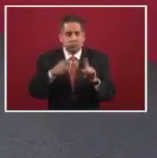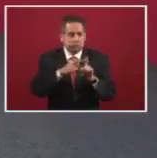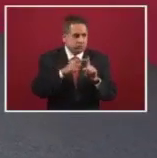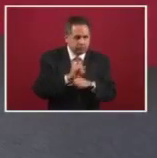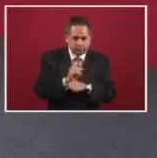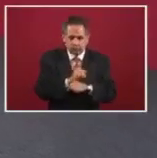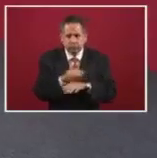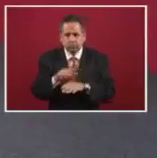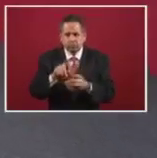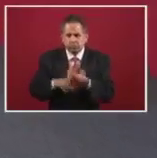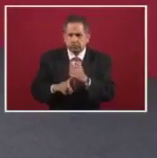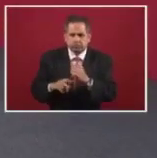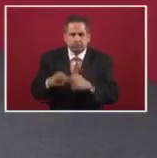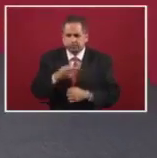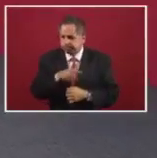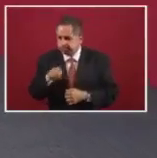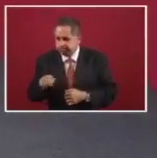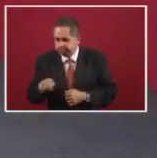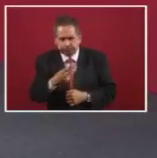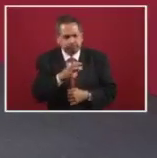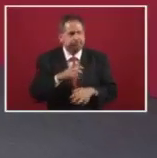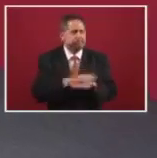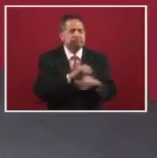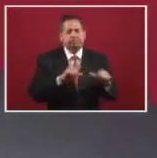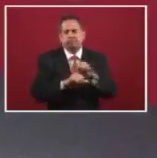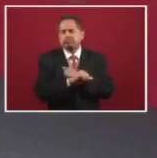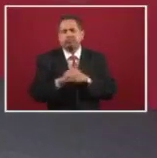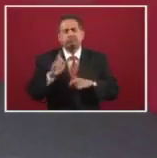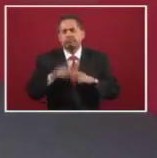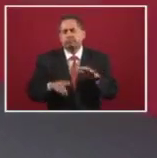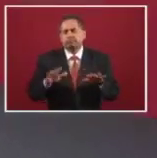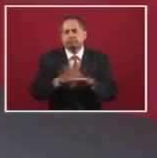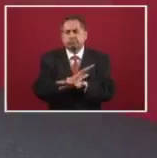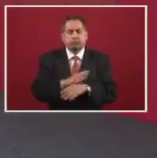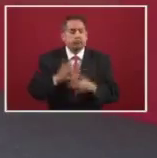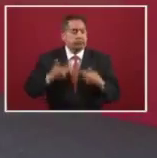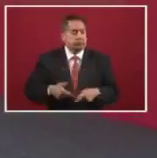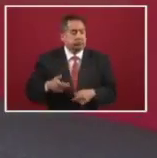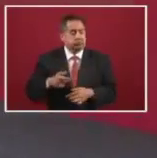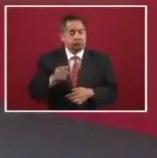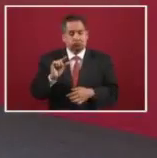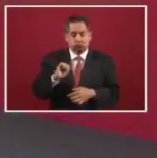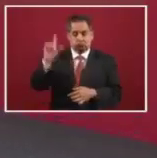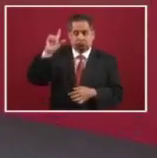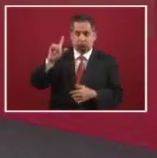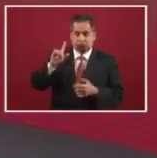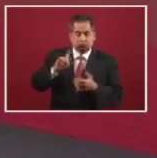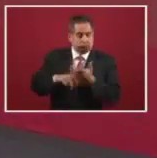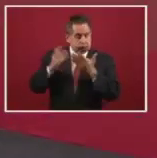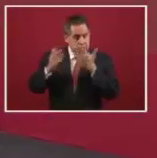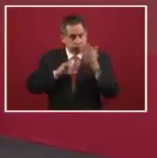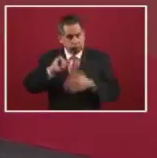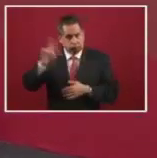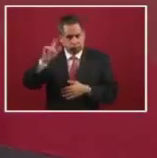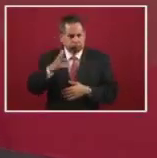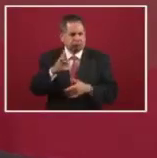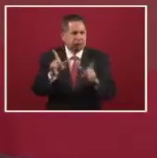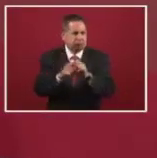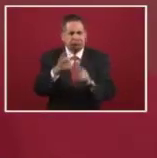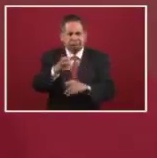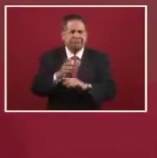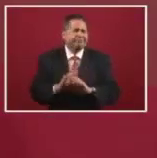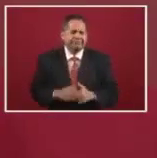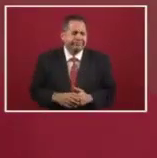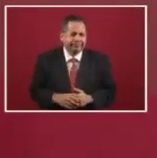sí. Entonces ese fue el cambio. Entonces el que entra es un profesional, un académico. Eso fue todo.